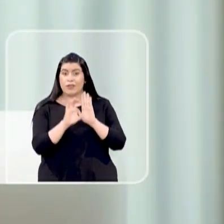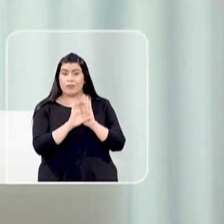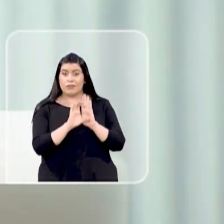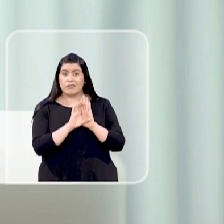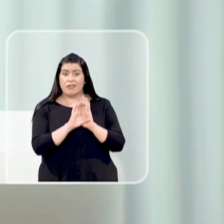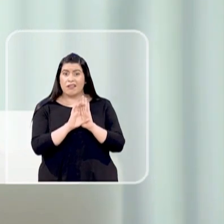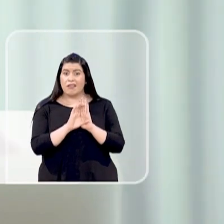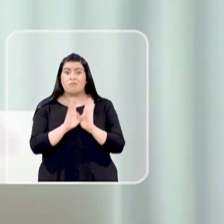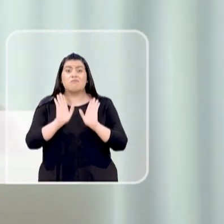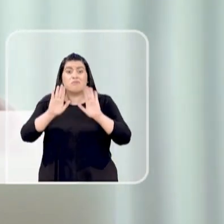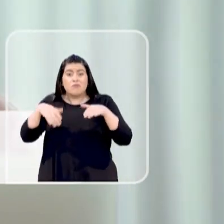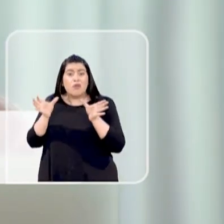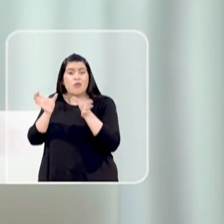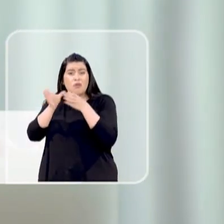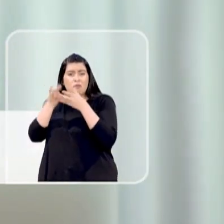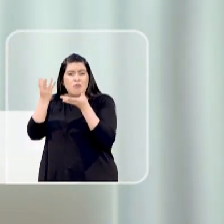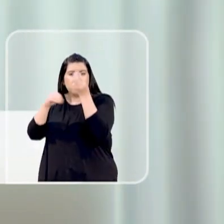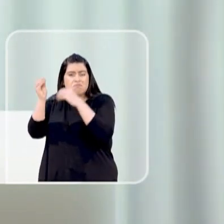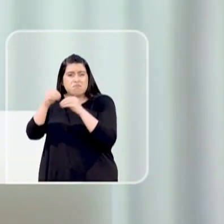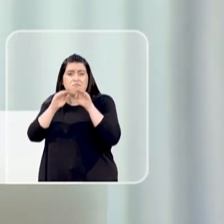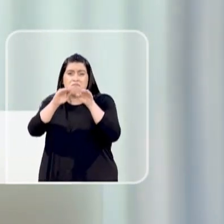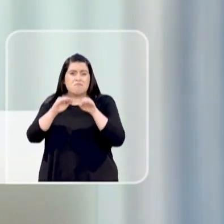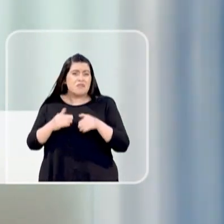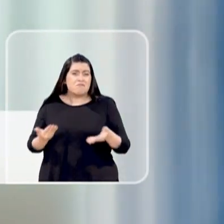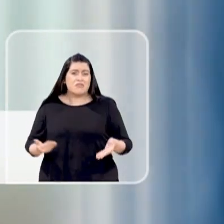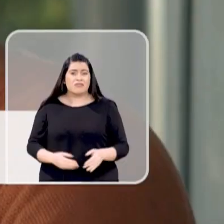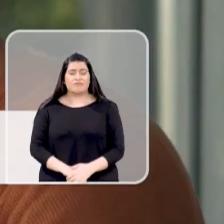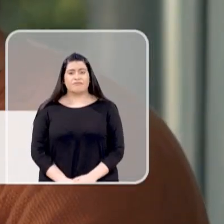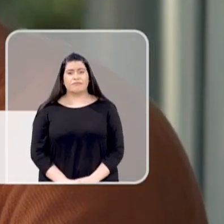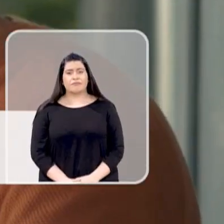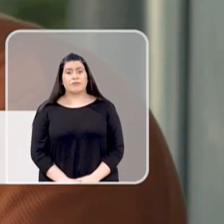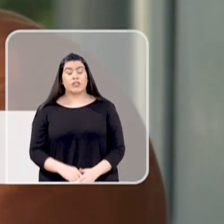nueva constitución la van a hacer los mismos de siempre.